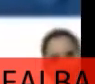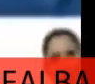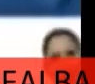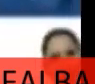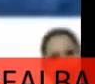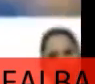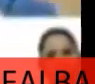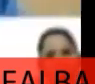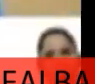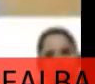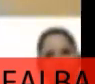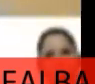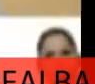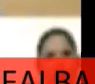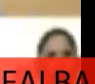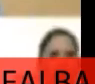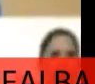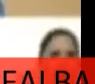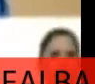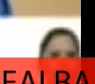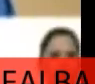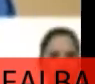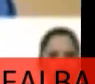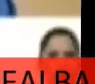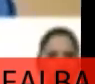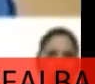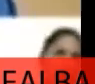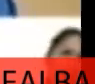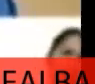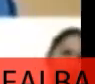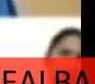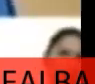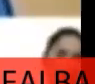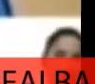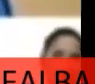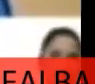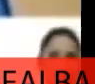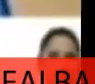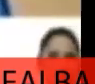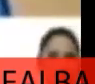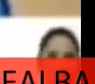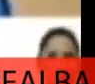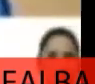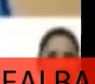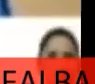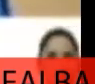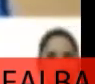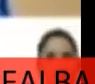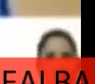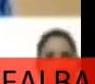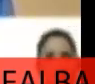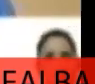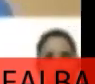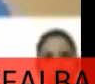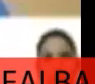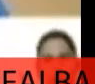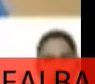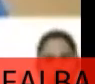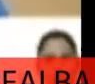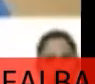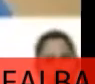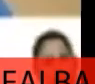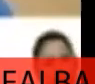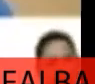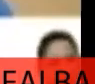de Periscope, del chat de Periscope, nos decía: sí, bueno, pero es que el gobierno sigue pues agrediendo y